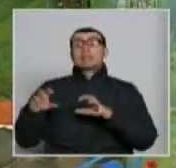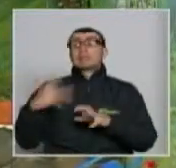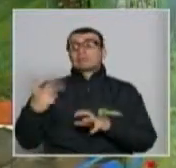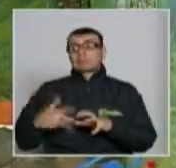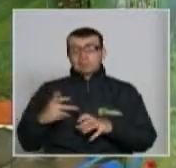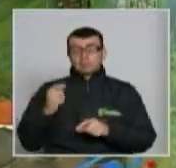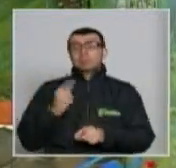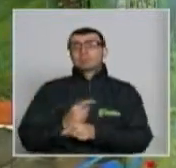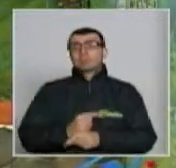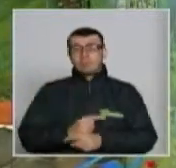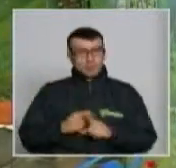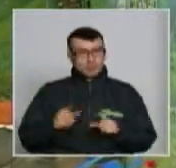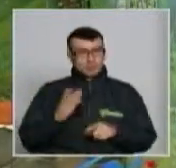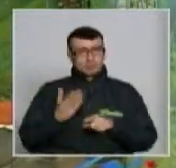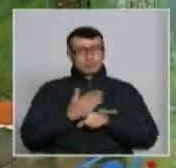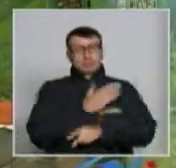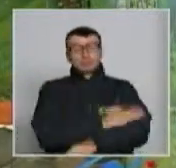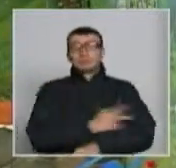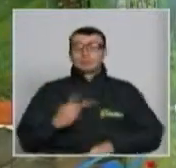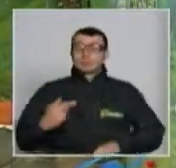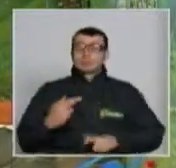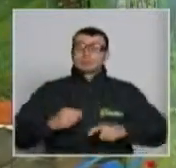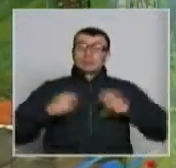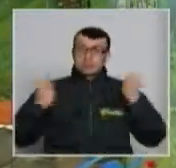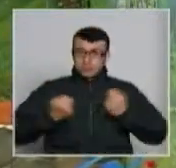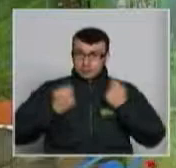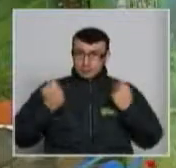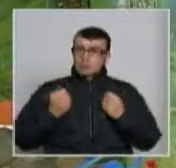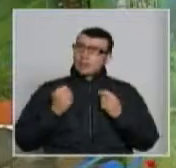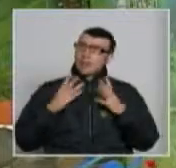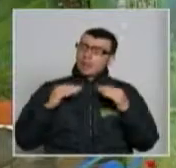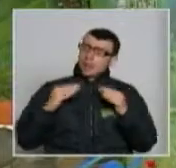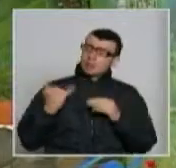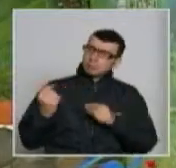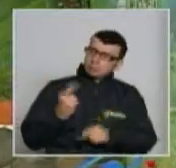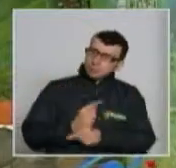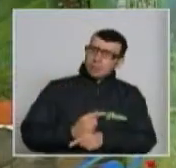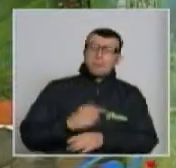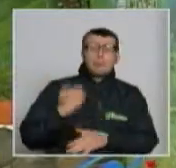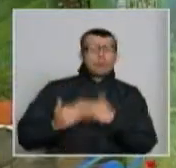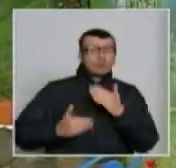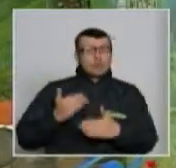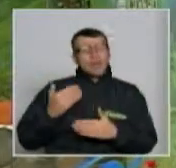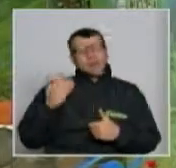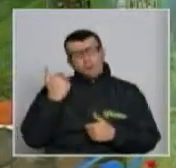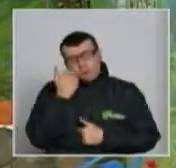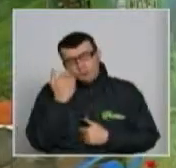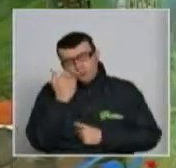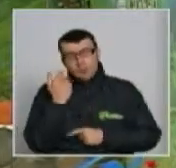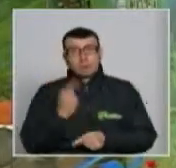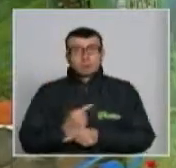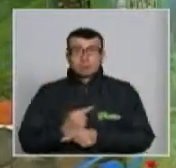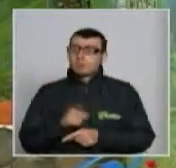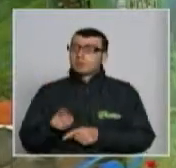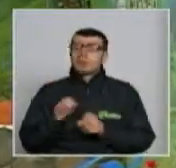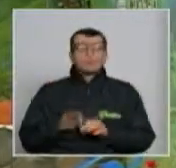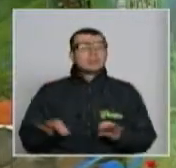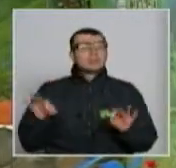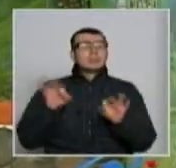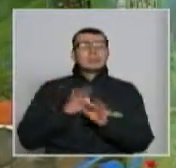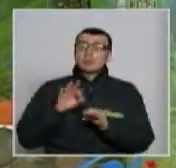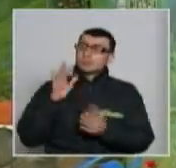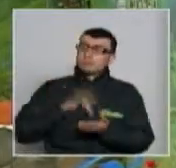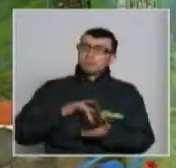ir a este corte comerciales para que hablemos un poco de estos procesos patológicos y la importancia de